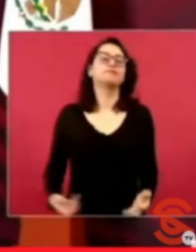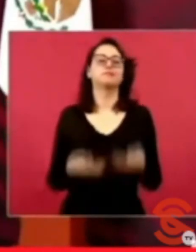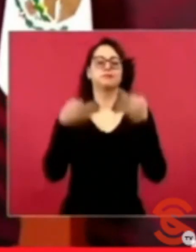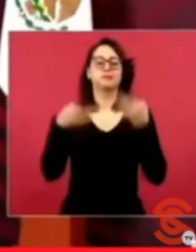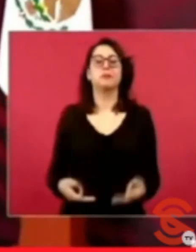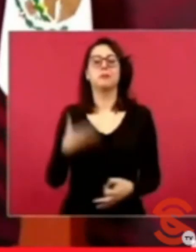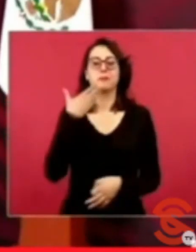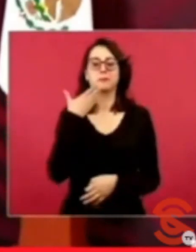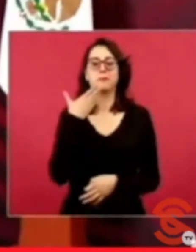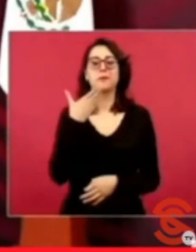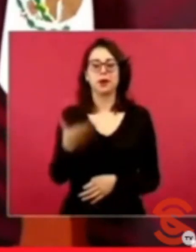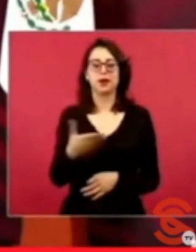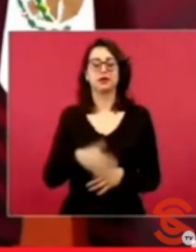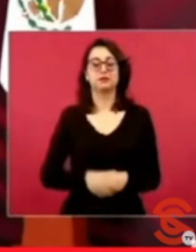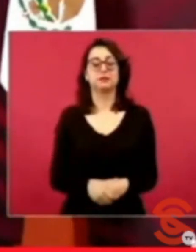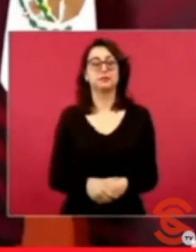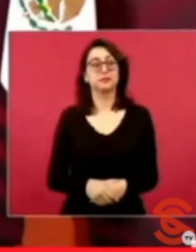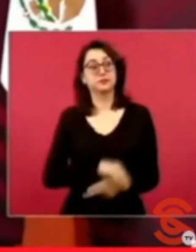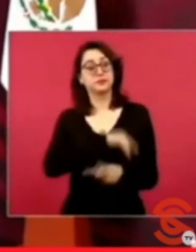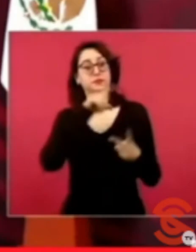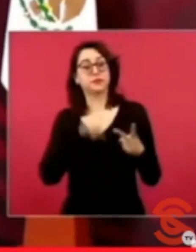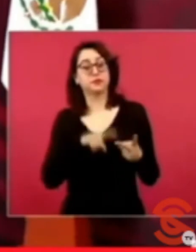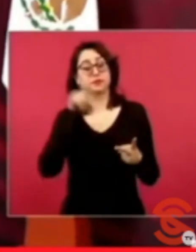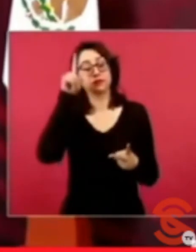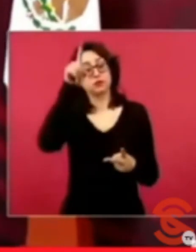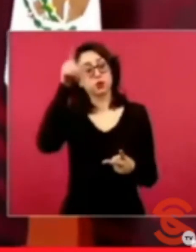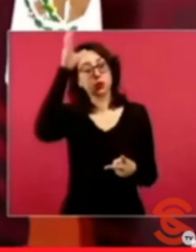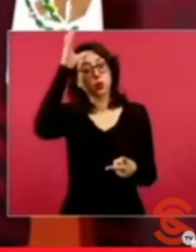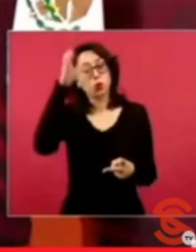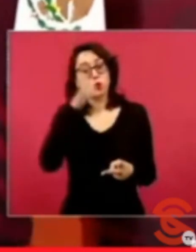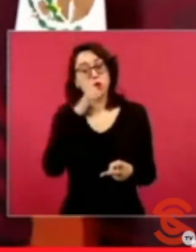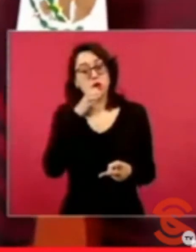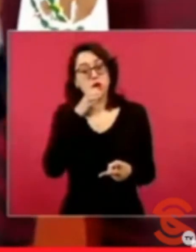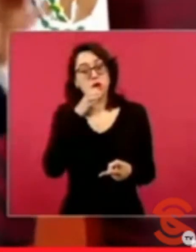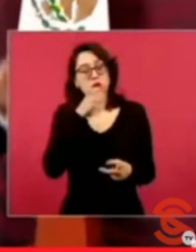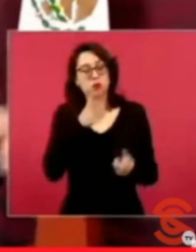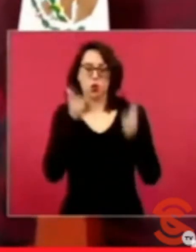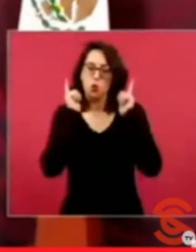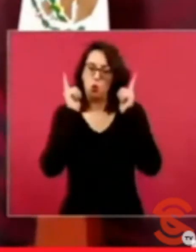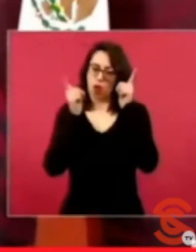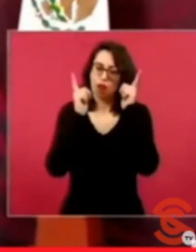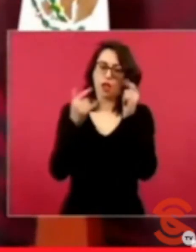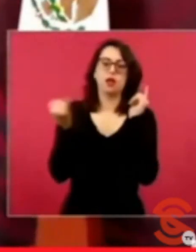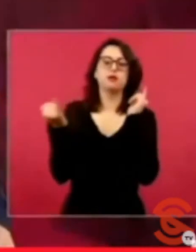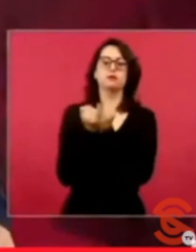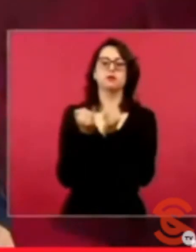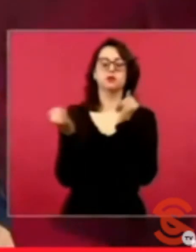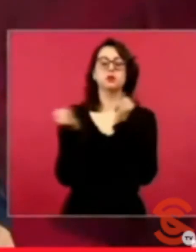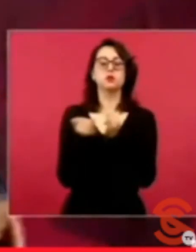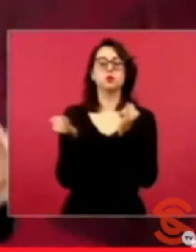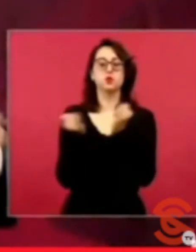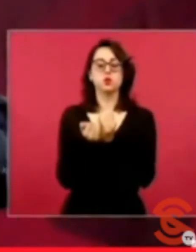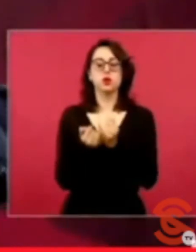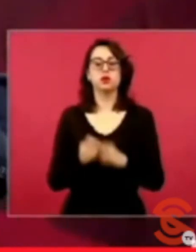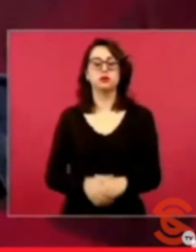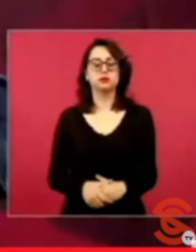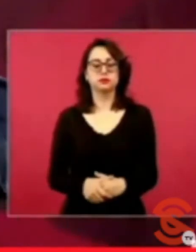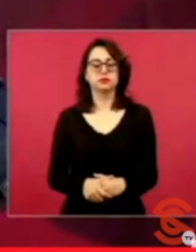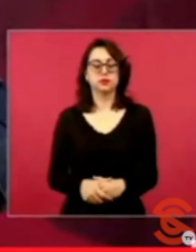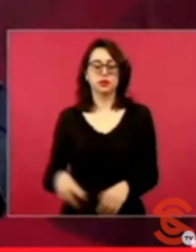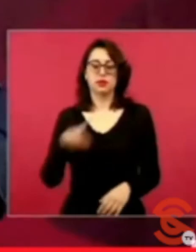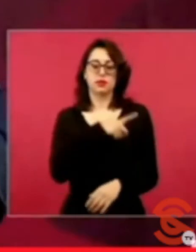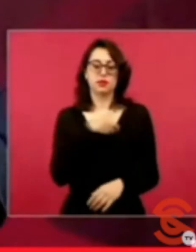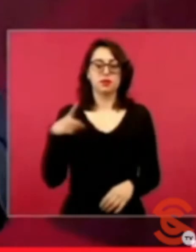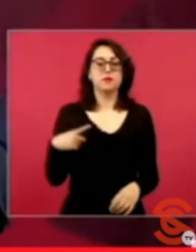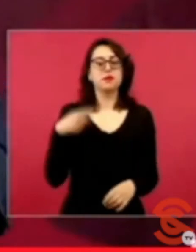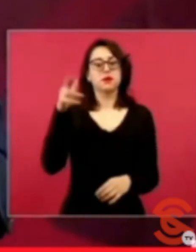lo mismo del gobernador de Coahuila, o sea que no se les olvide.